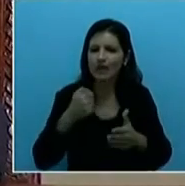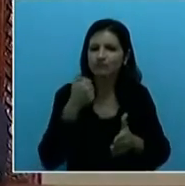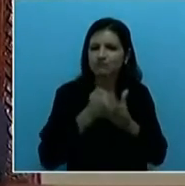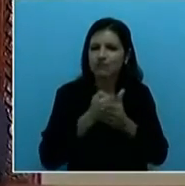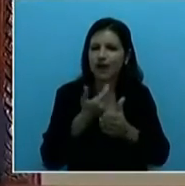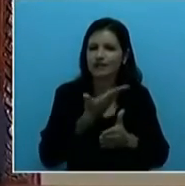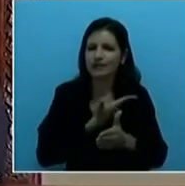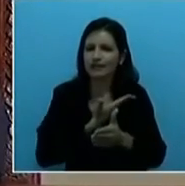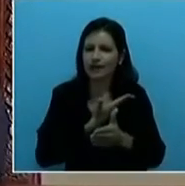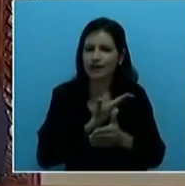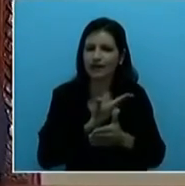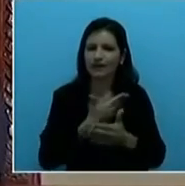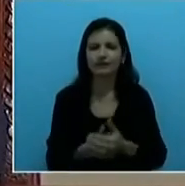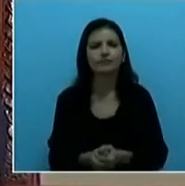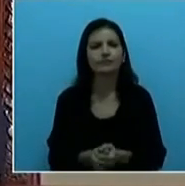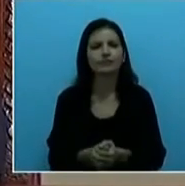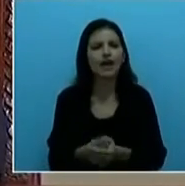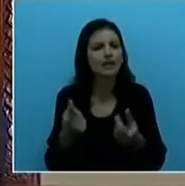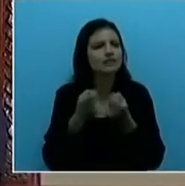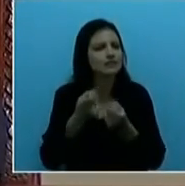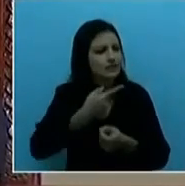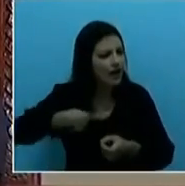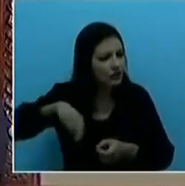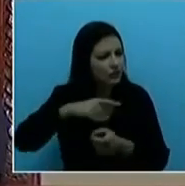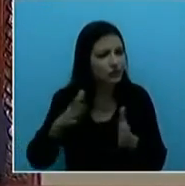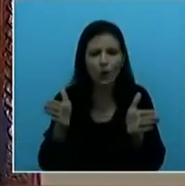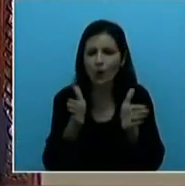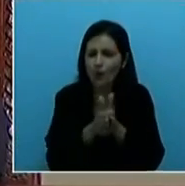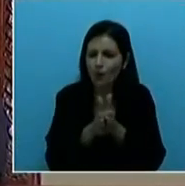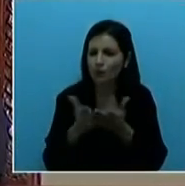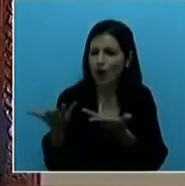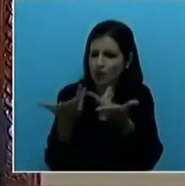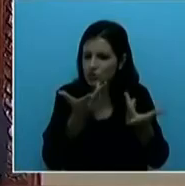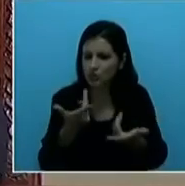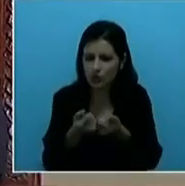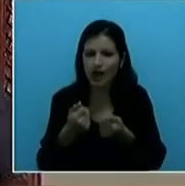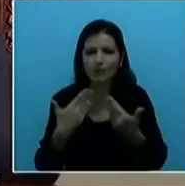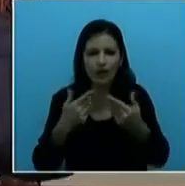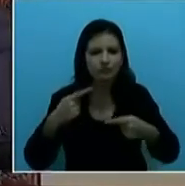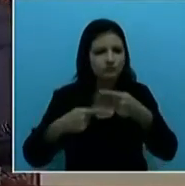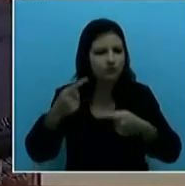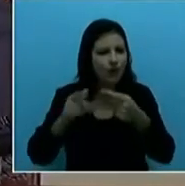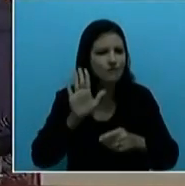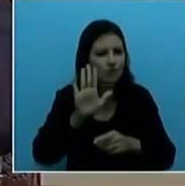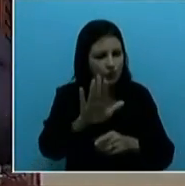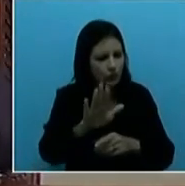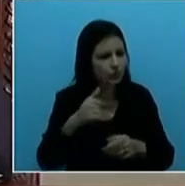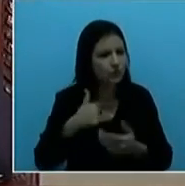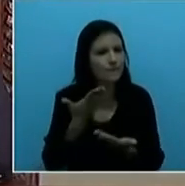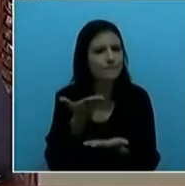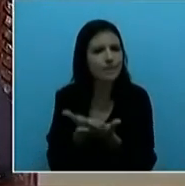santa fe santafé nos necesita unidos y solidarios para salir adelante quiero pedirles